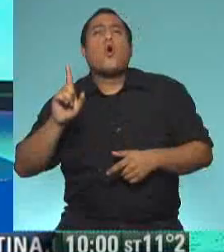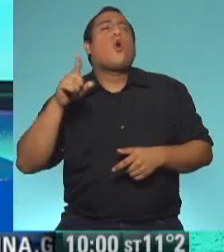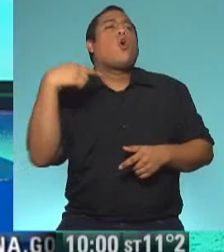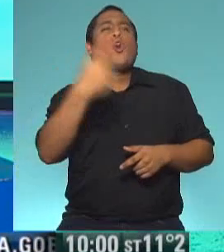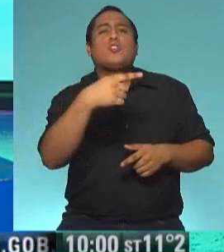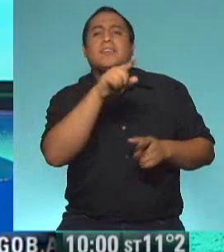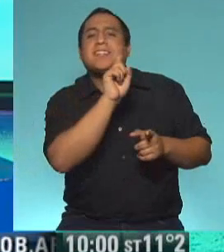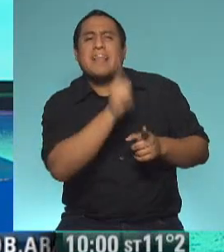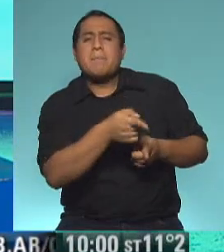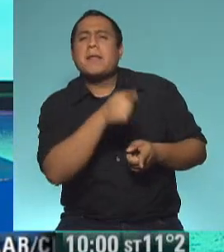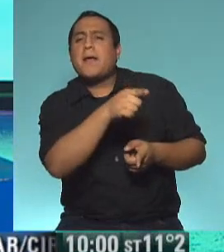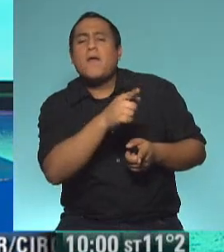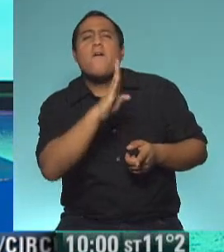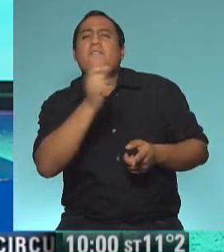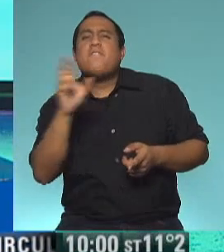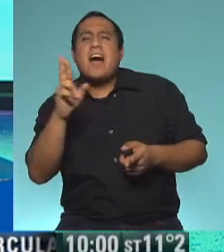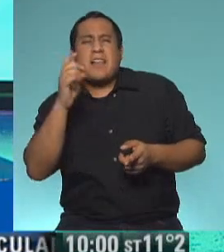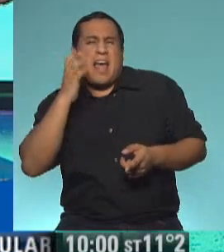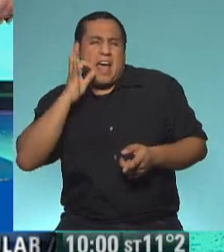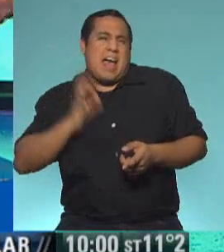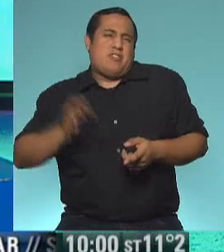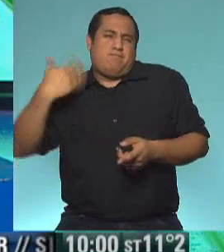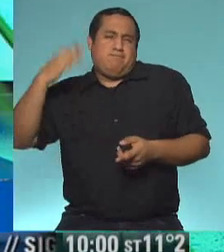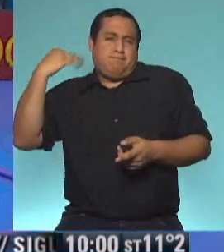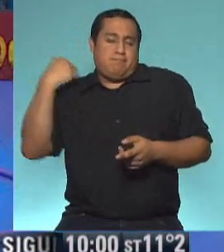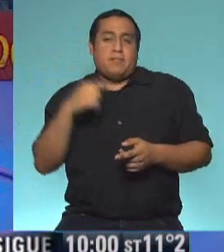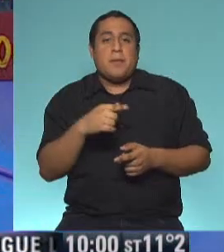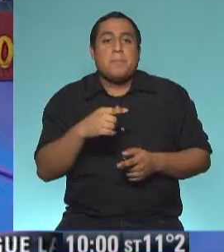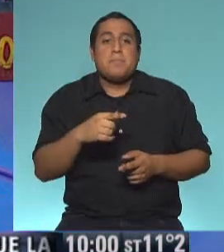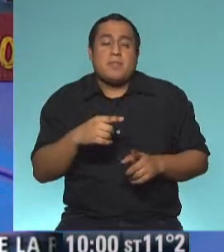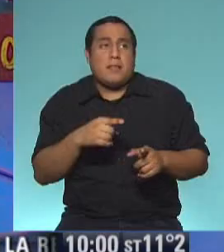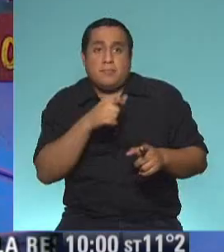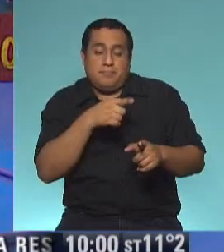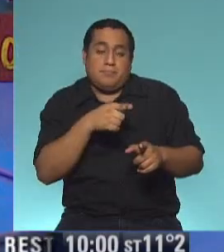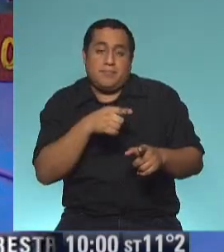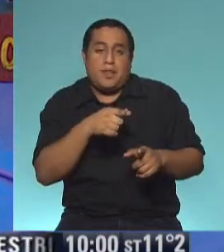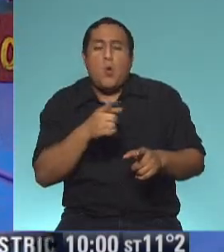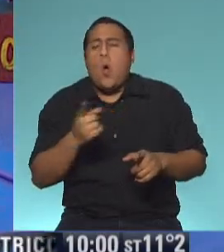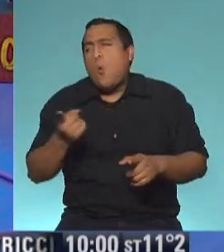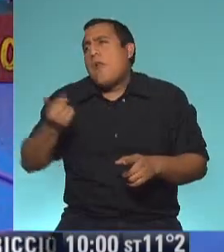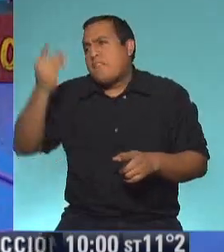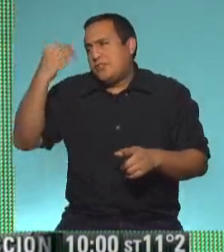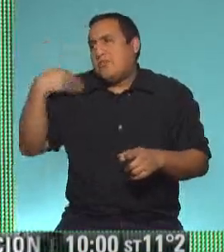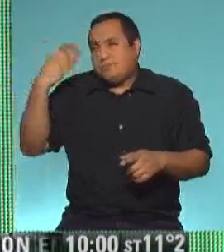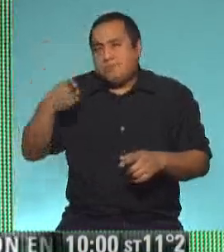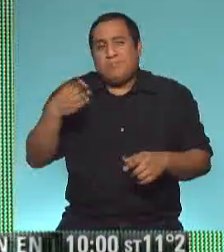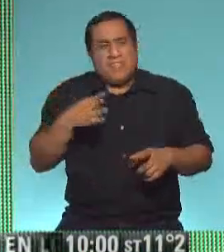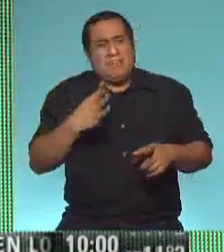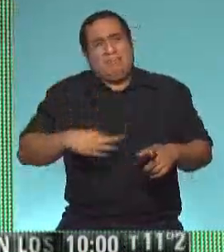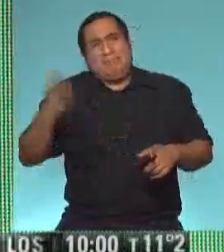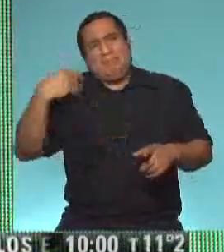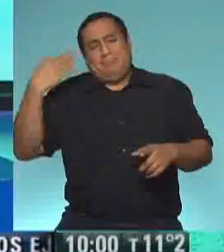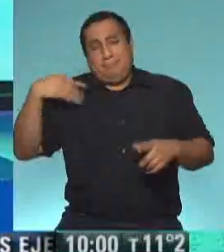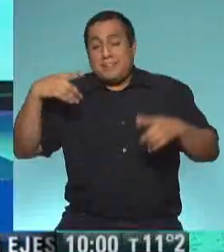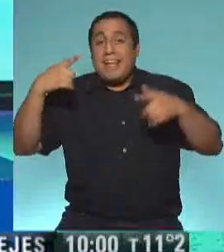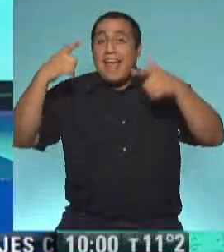tabernas? Tabernas. Son esos bares, como un bar. Ah, un bar. ¿Fuiste alguna vez a una taberna? Una vez sola. Ahí está, en la época del virreinato.